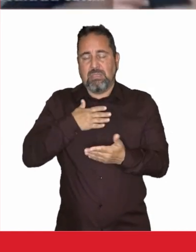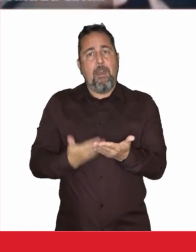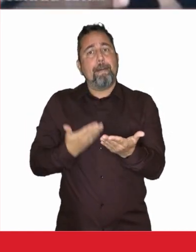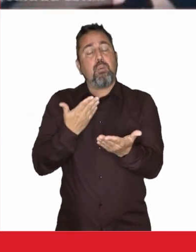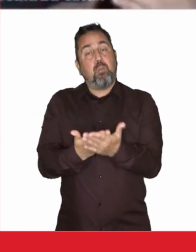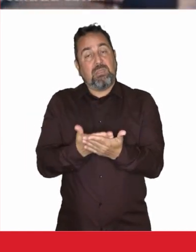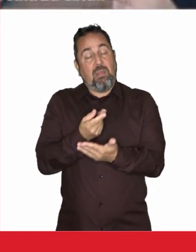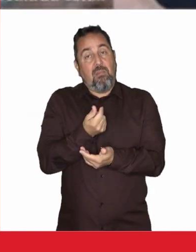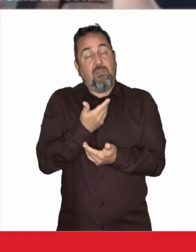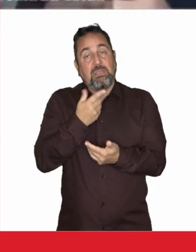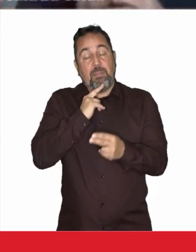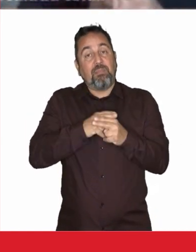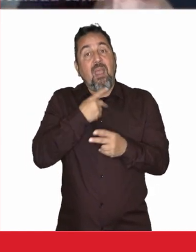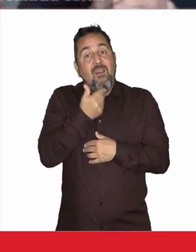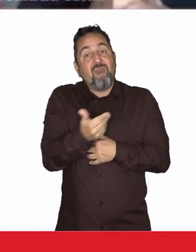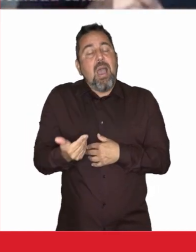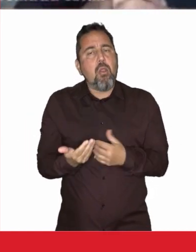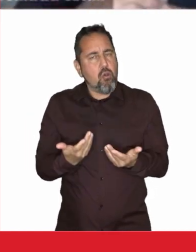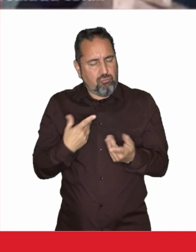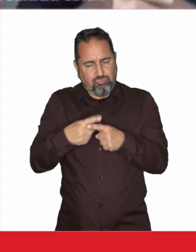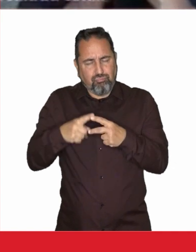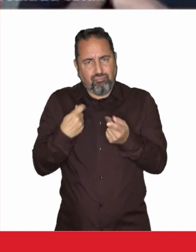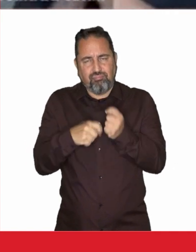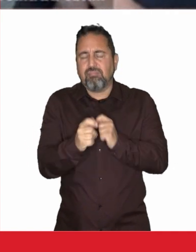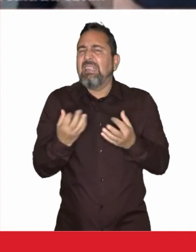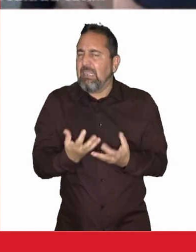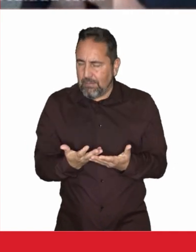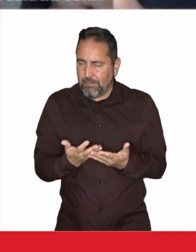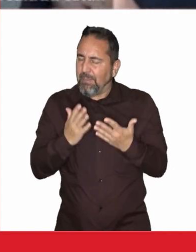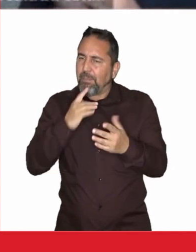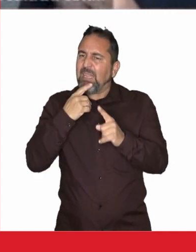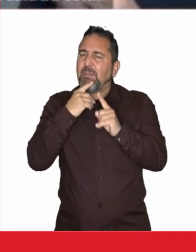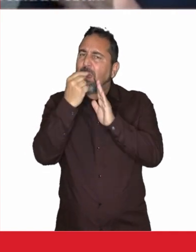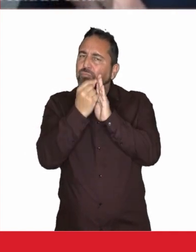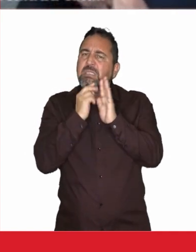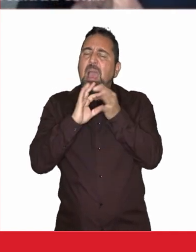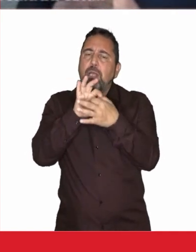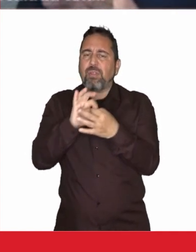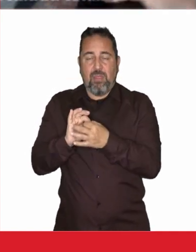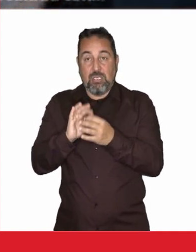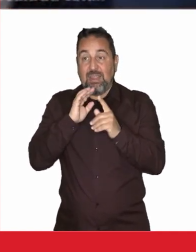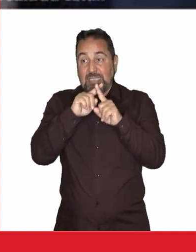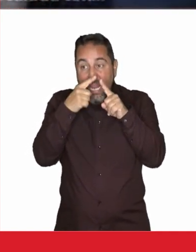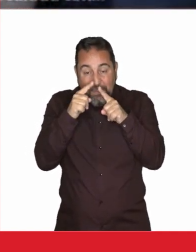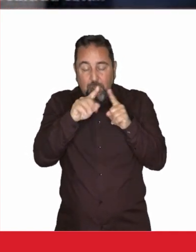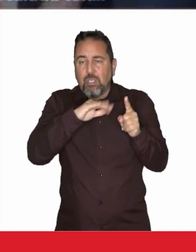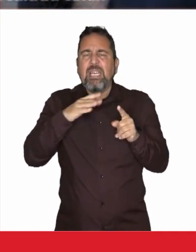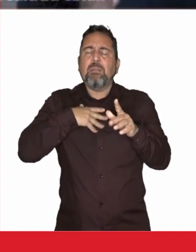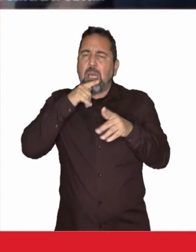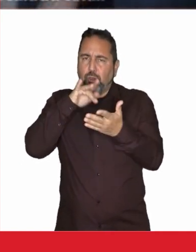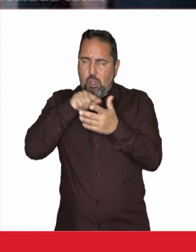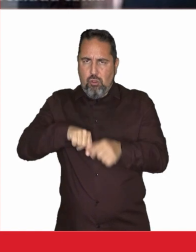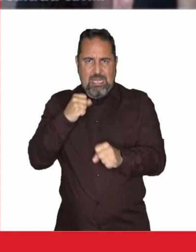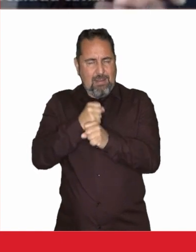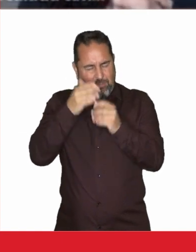la infraestructura necesaria para crear nuestra propuesta de valor, ¿vale? Entonces, ¿cuál es el objetivo de crear asociaciones clave? De esta fase, de esta